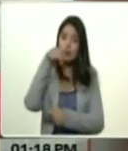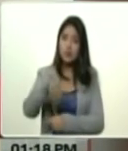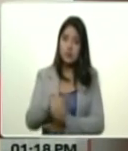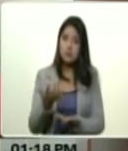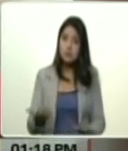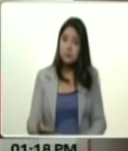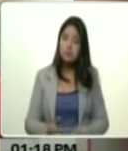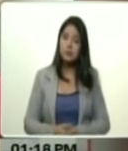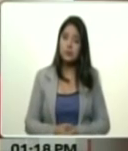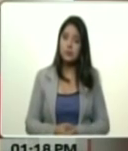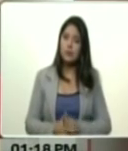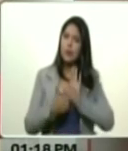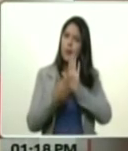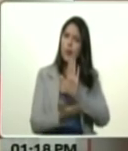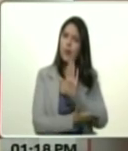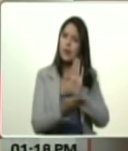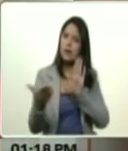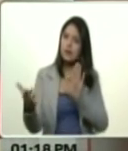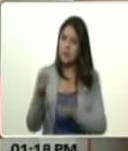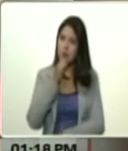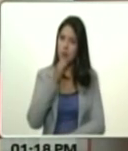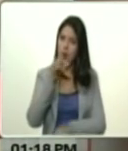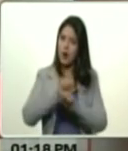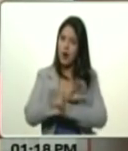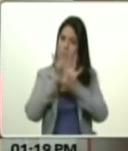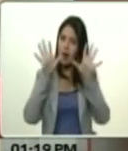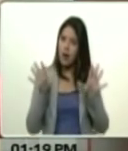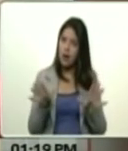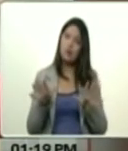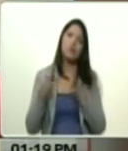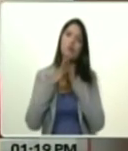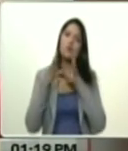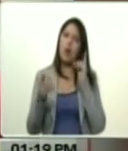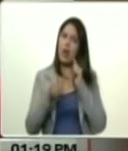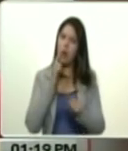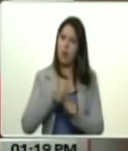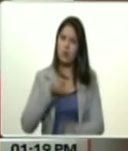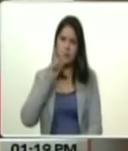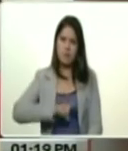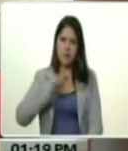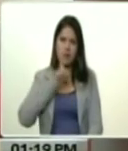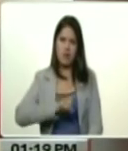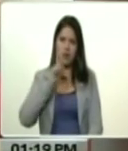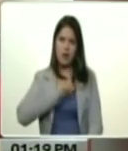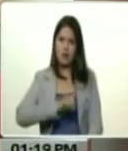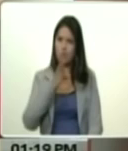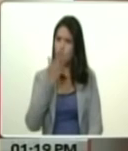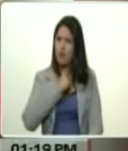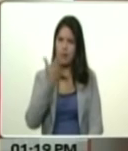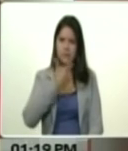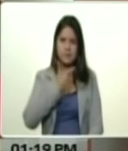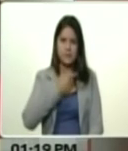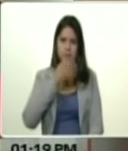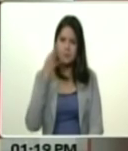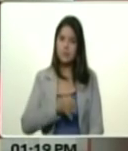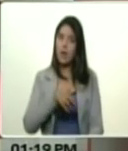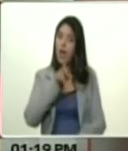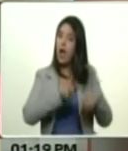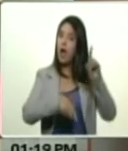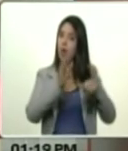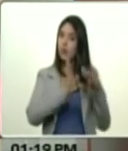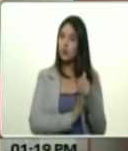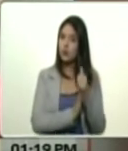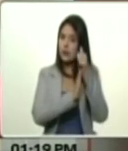luces desmienten los pronunciamientos mentirosos e irresponsables de algunos dirigentes